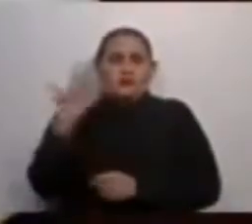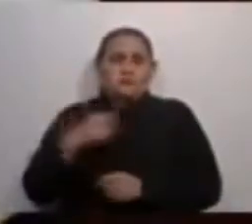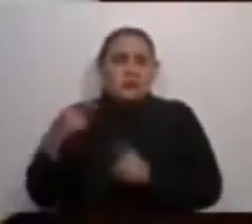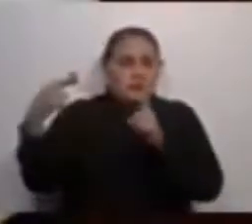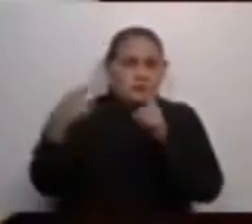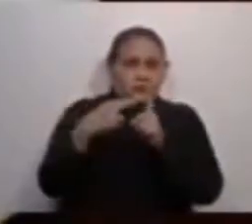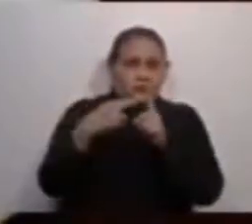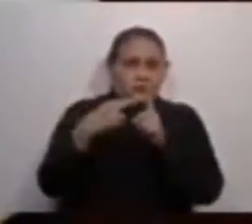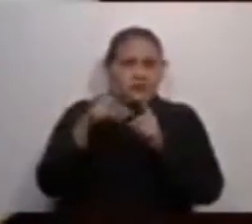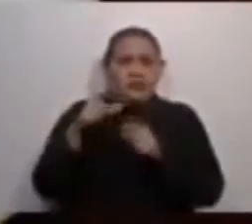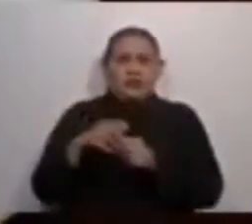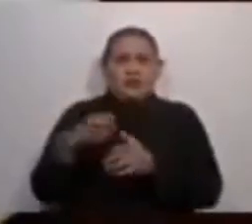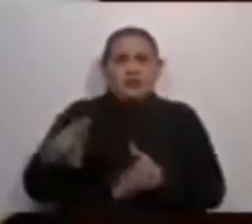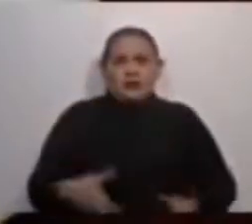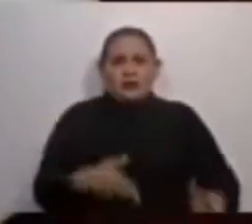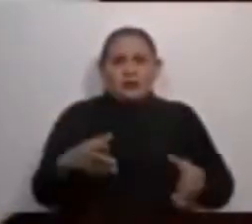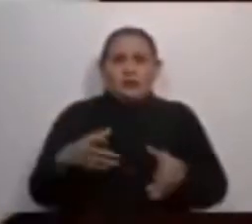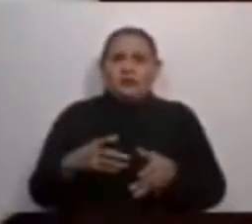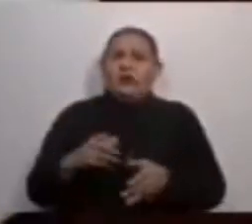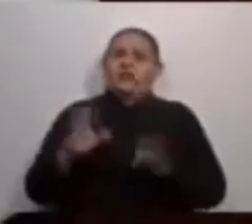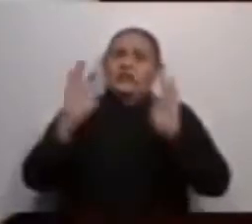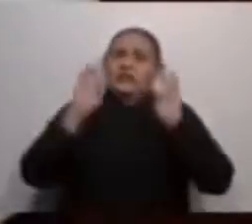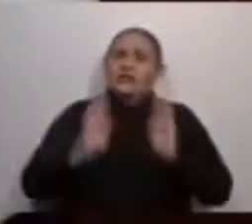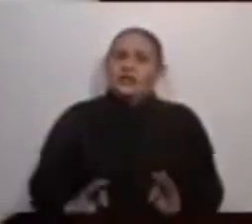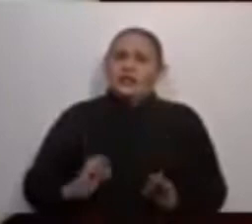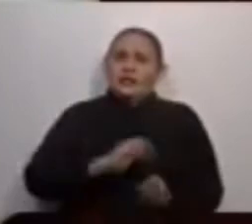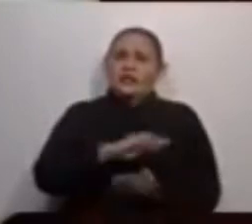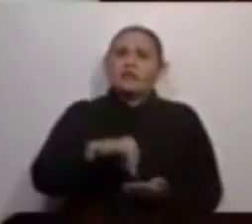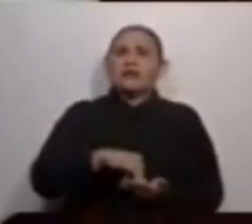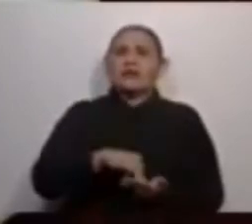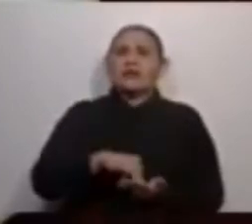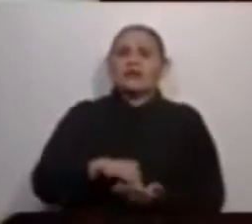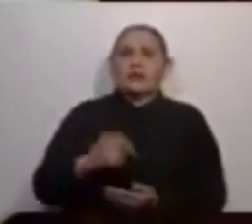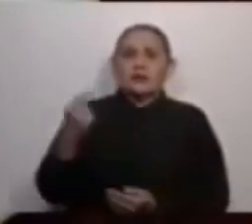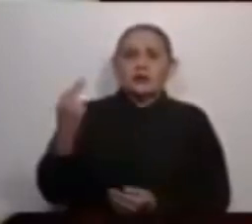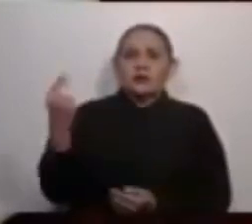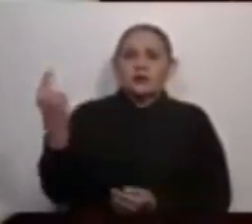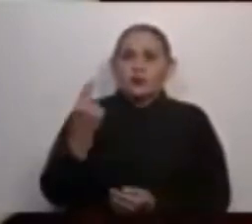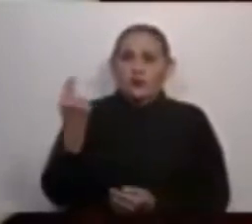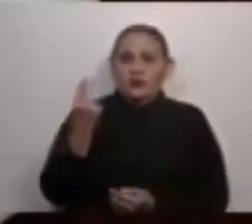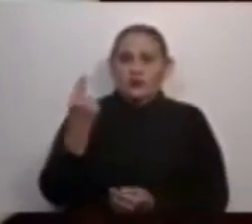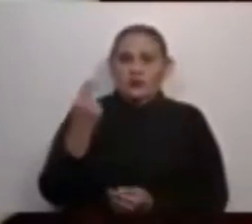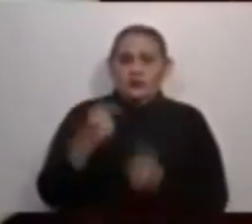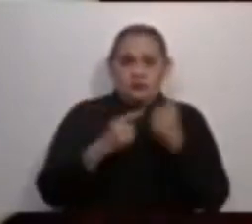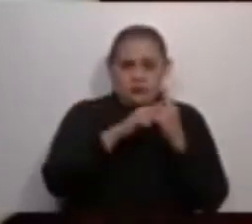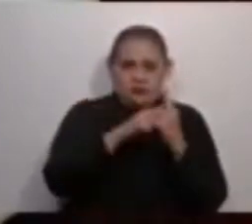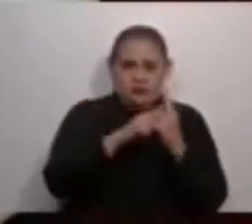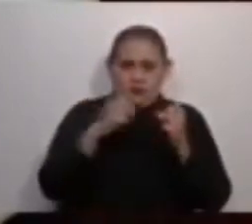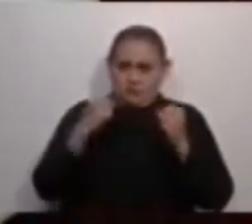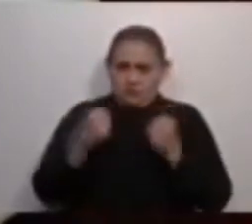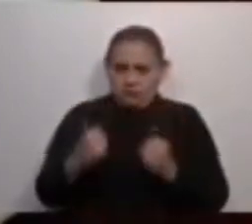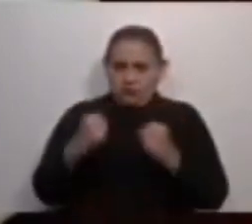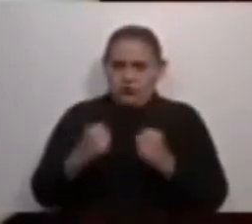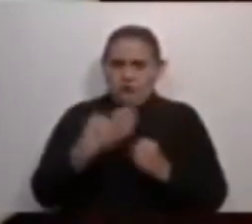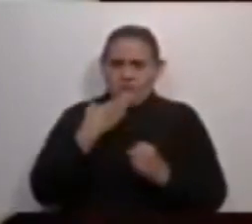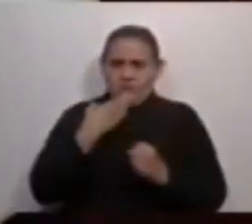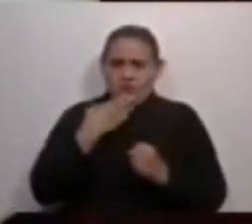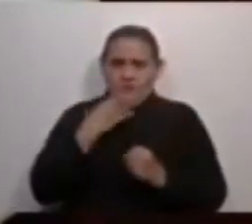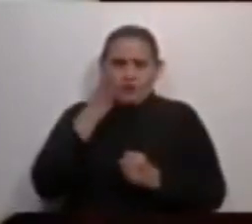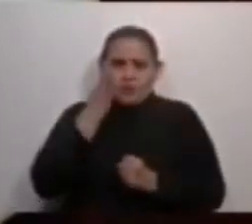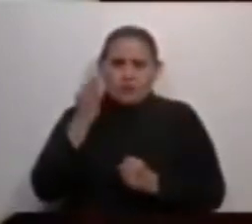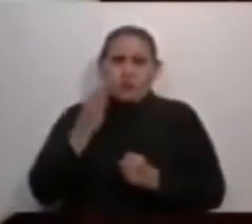esta brújula hacia la tranquilidad de Mérida. Y necesitamos, número 1, fortalecer el bien común sobre las